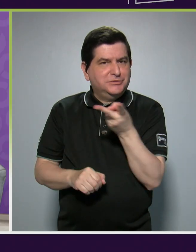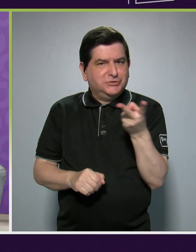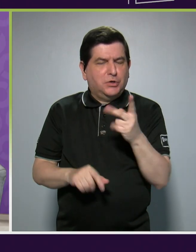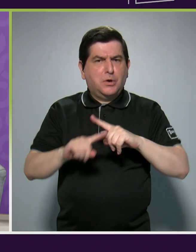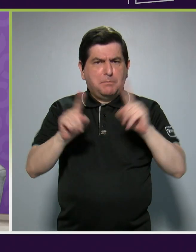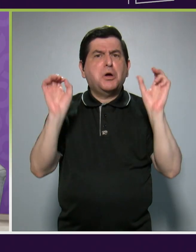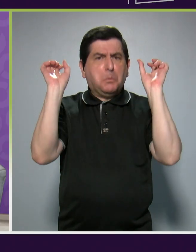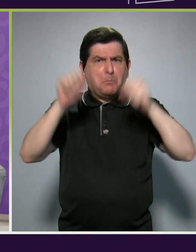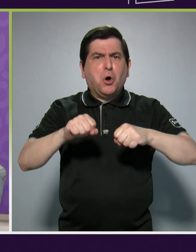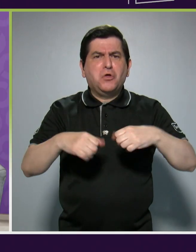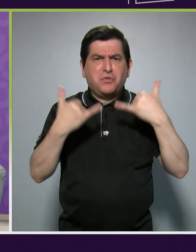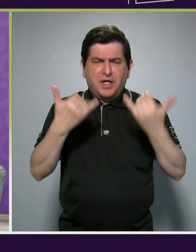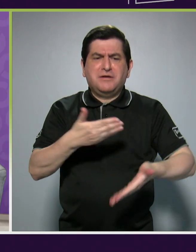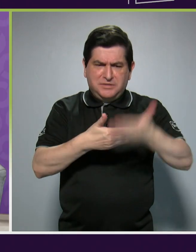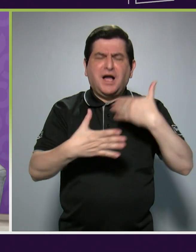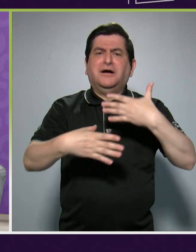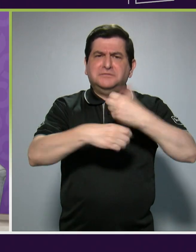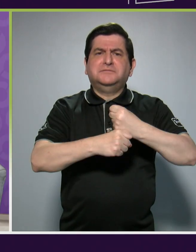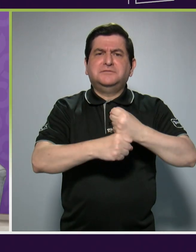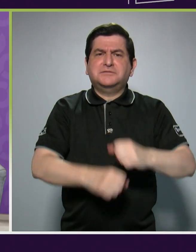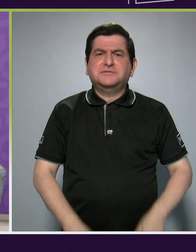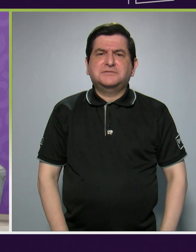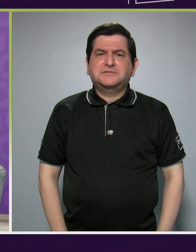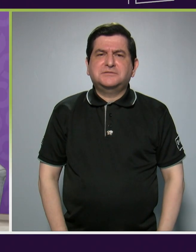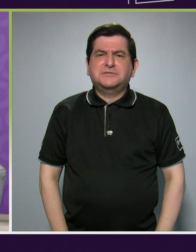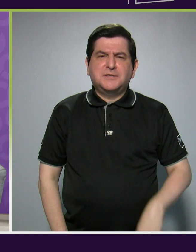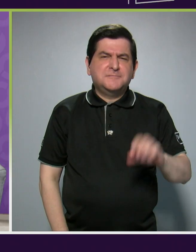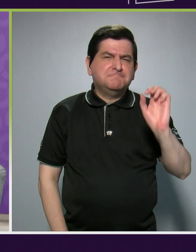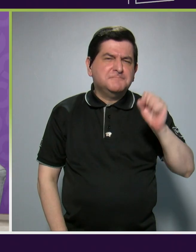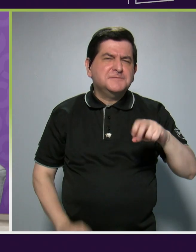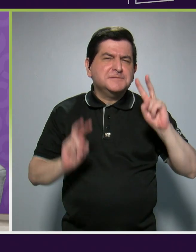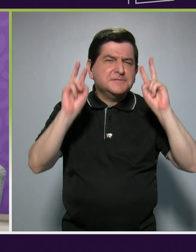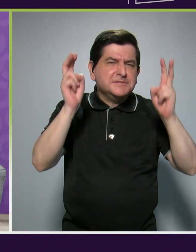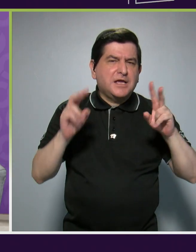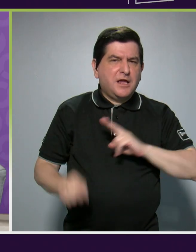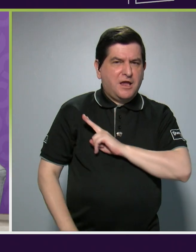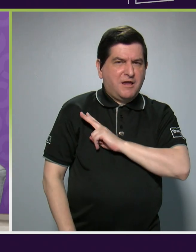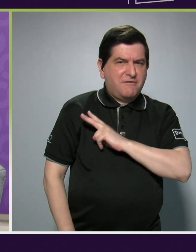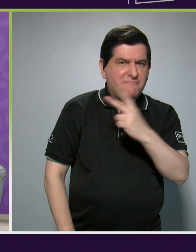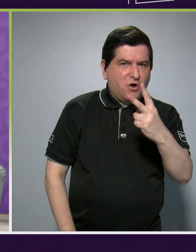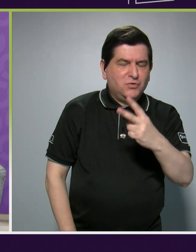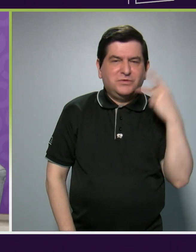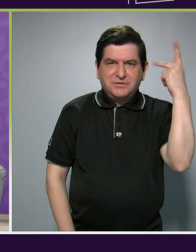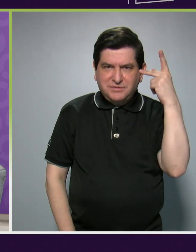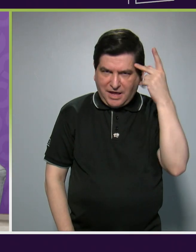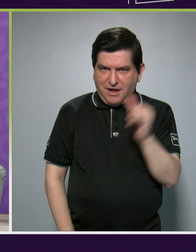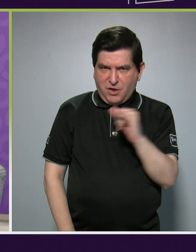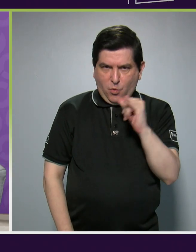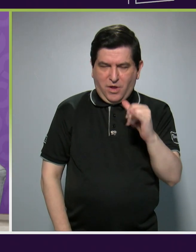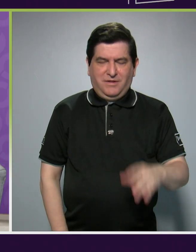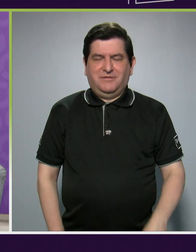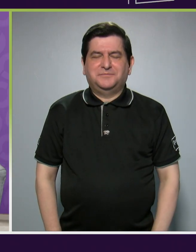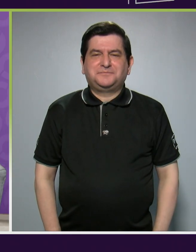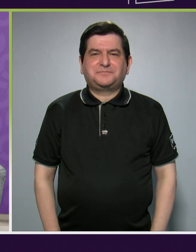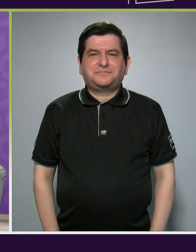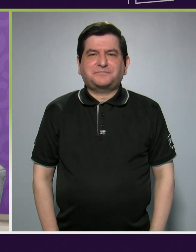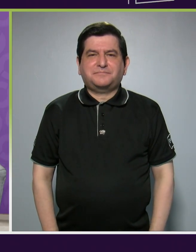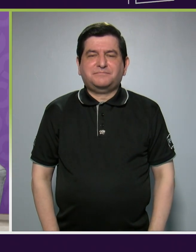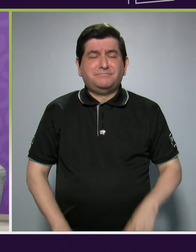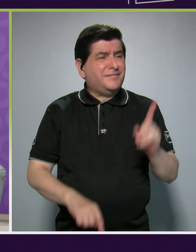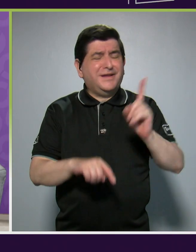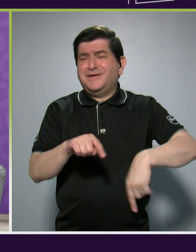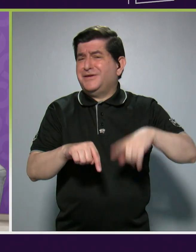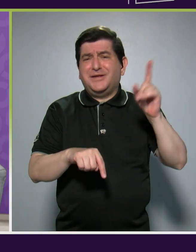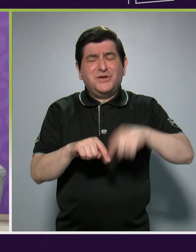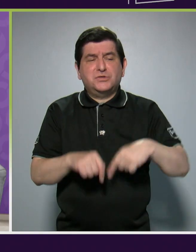es factible, se ha hecho en otros momentos. Entonces sí es un tema de voluntad, pero de voluntad política también, ¿verdad? Y no puede ser